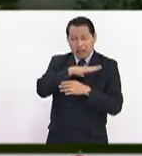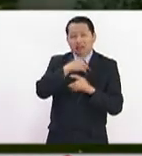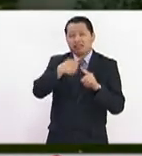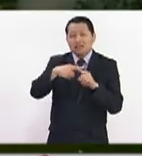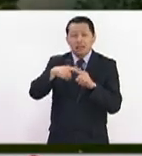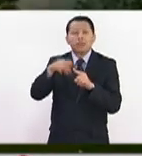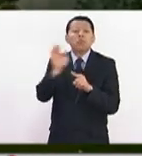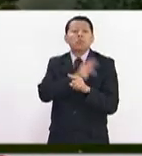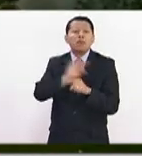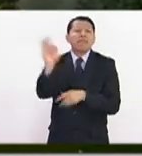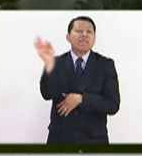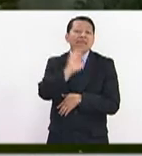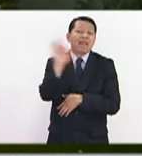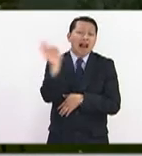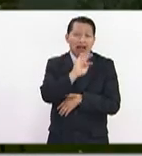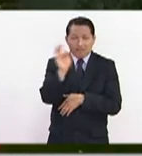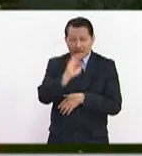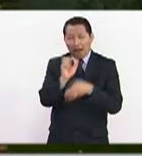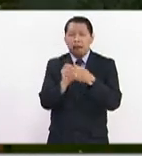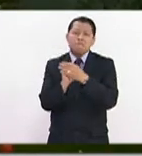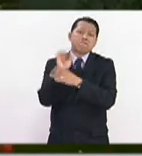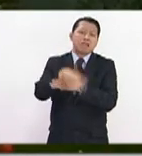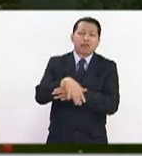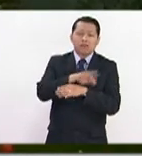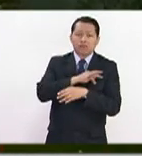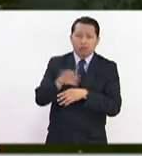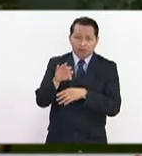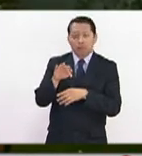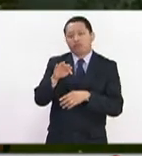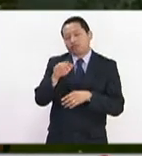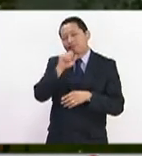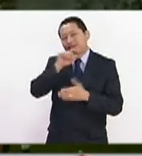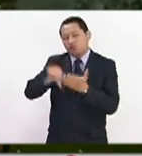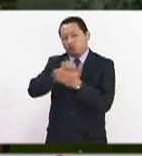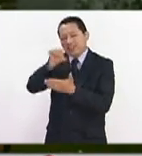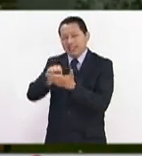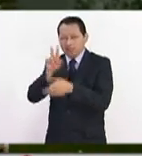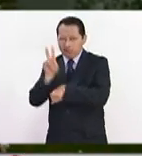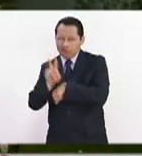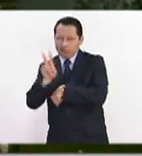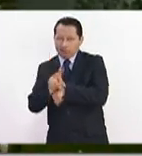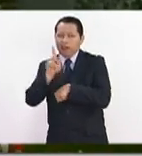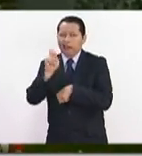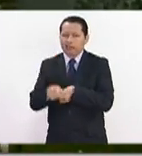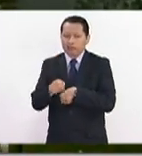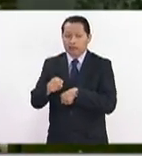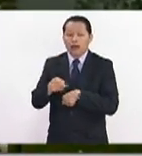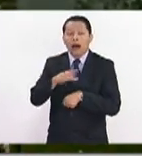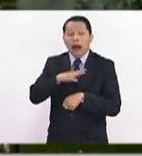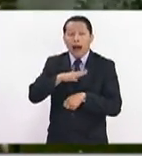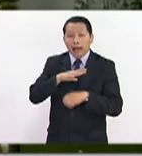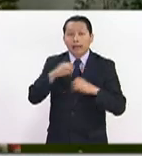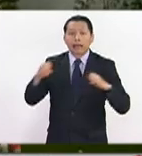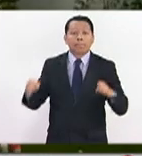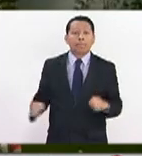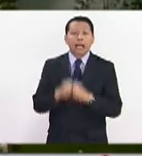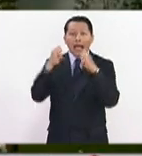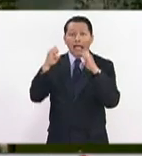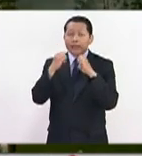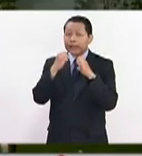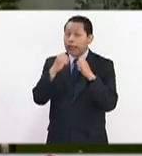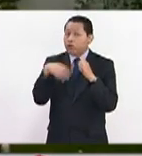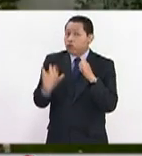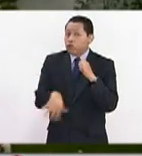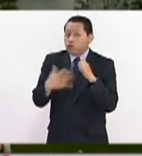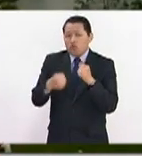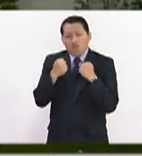el temor de una erupción inminente. De acuerdo con el Centro Nacional de Vulcanología de Indonesia, el nivel de alerta por el volcán fue elevado a lo más